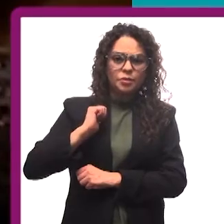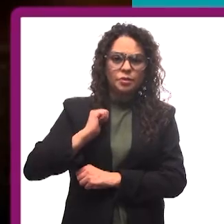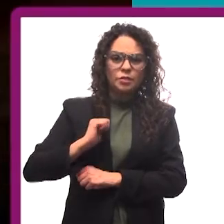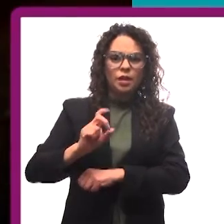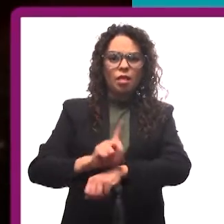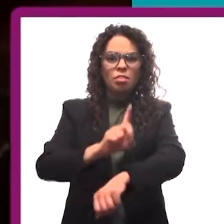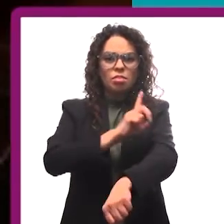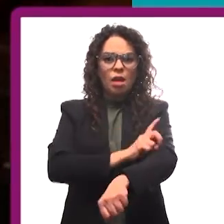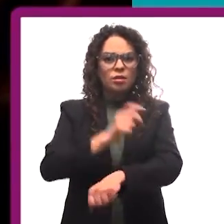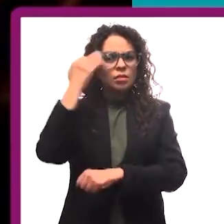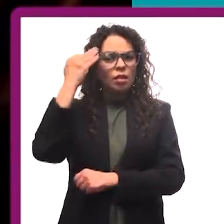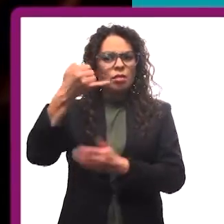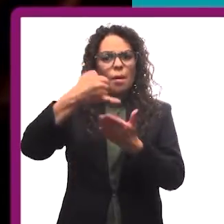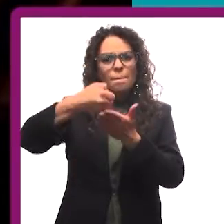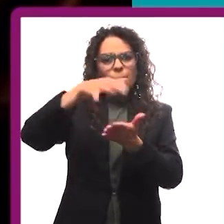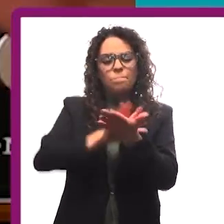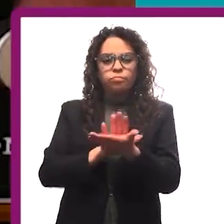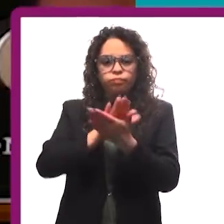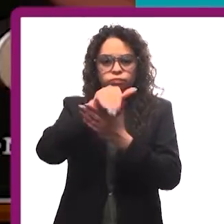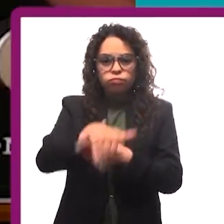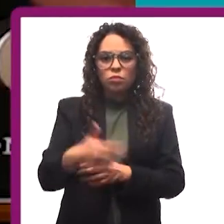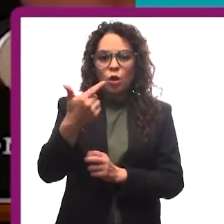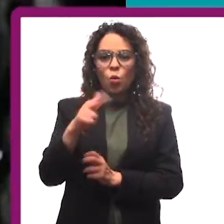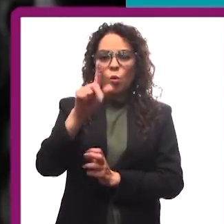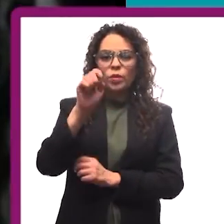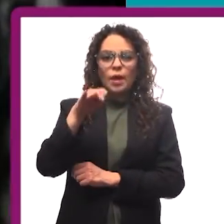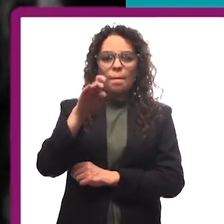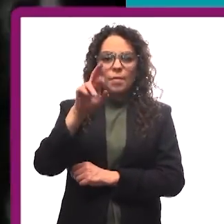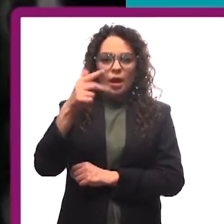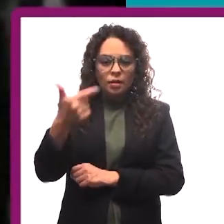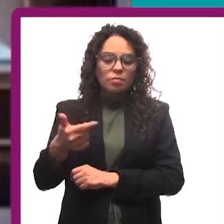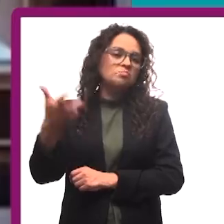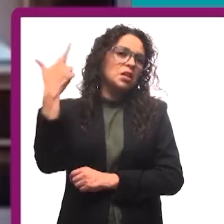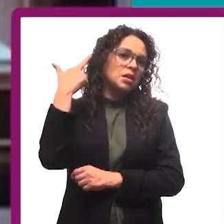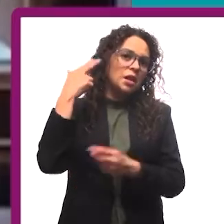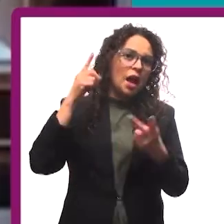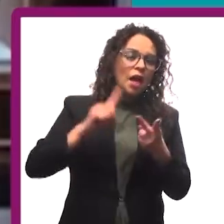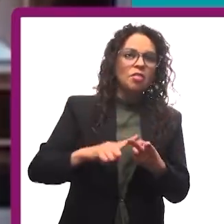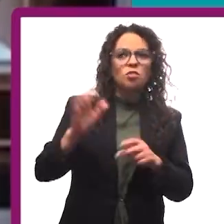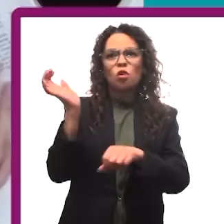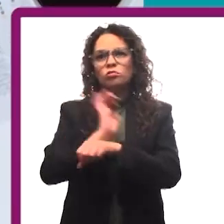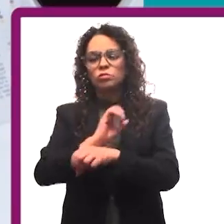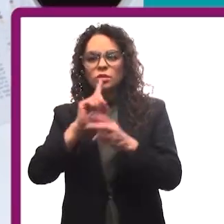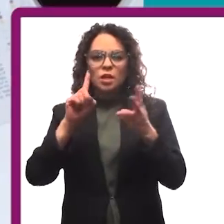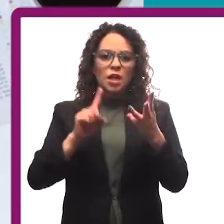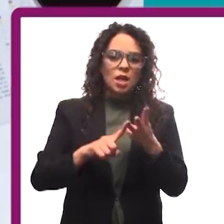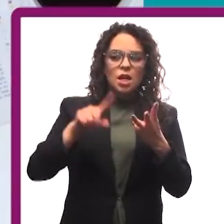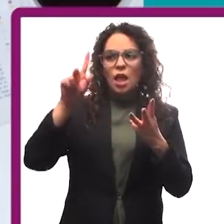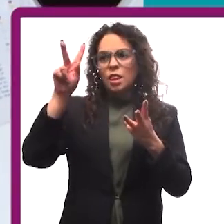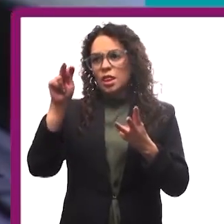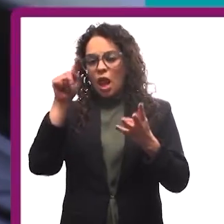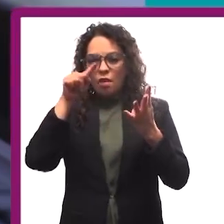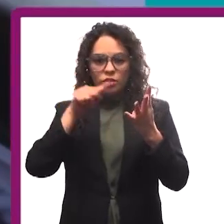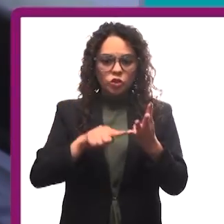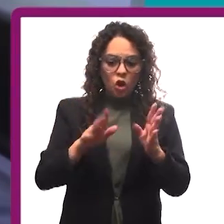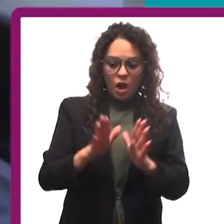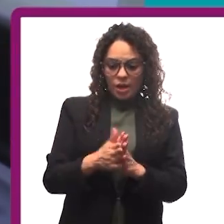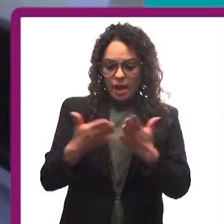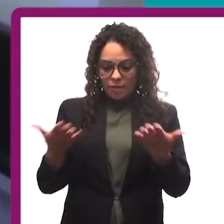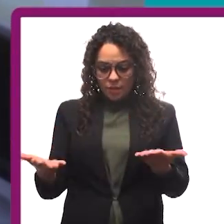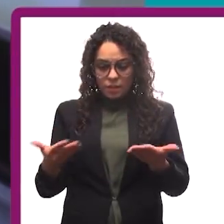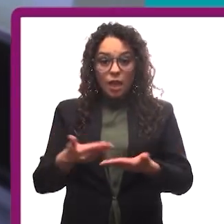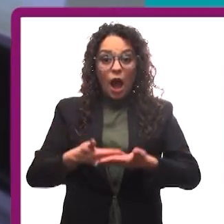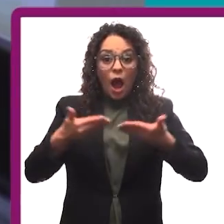la imprenta de Gutenberg, la radio, el cine, la televisión, las revistas y ahora